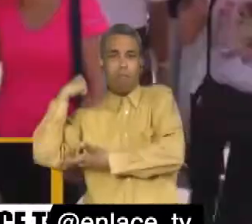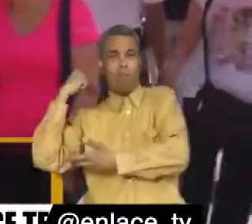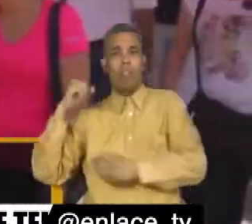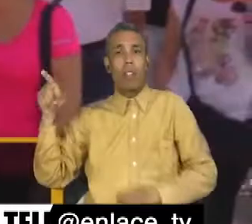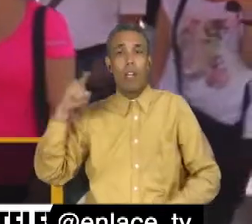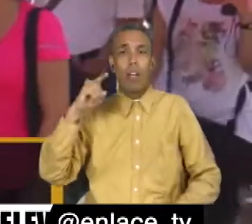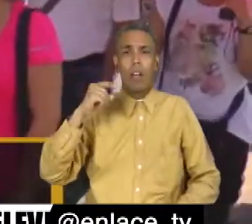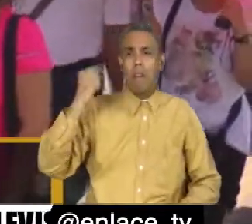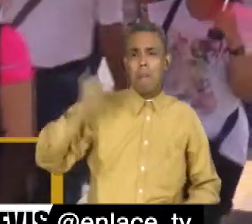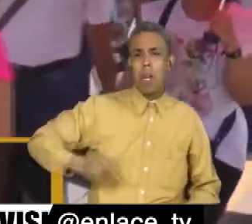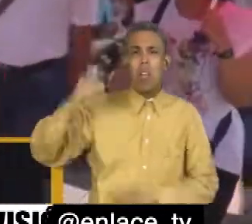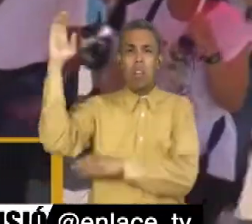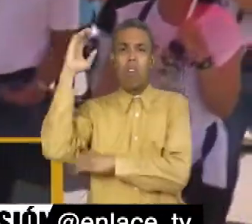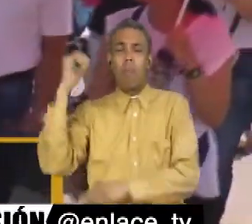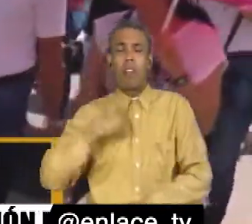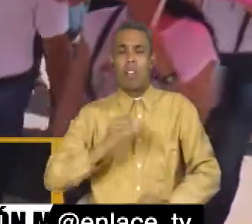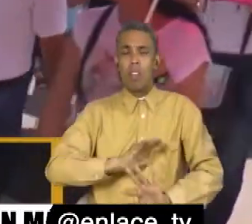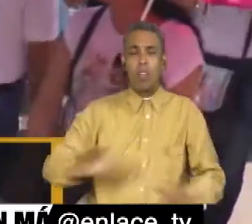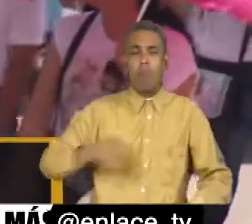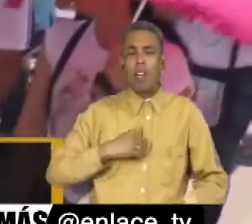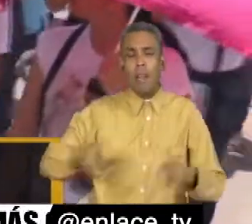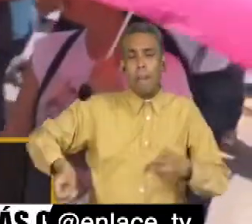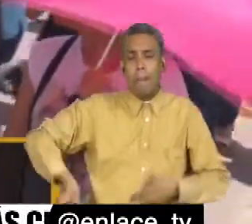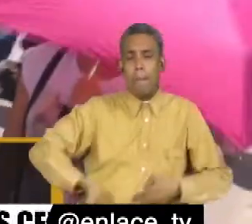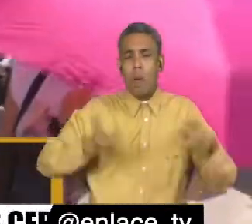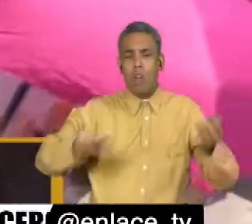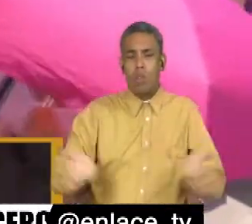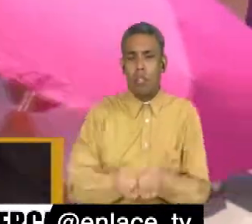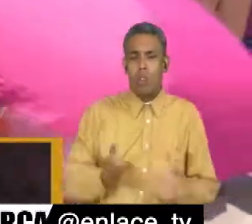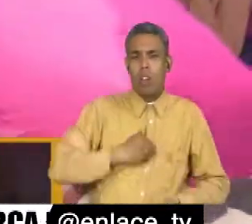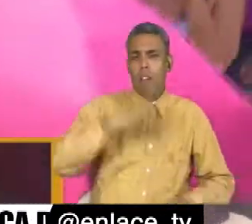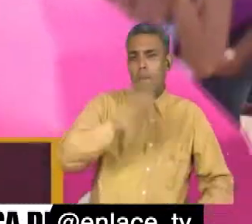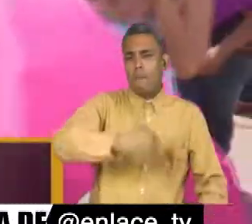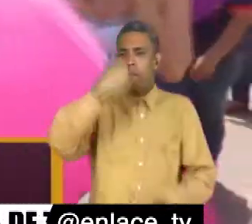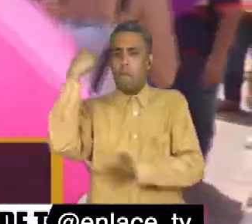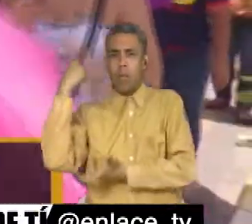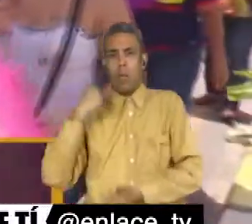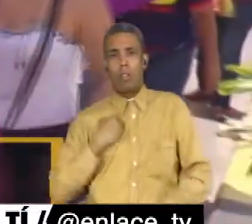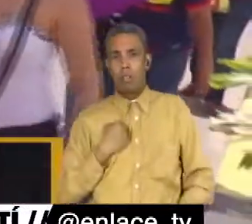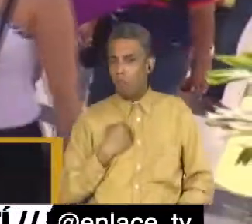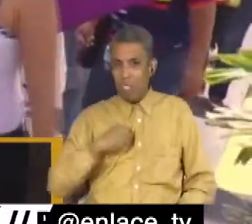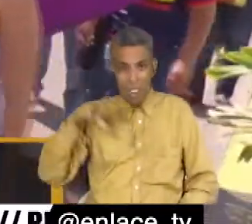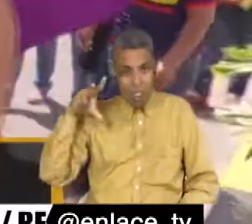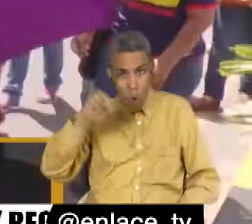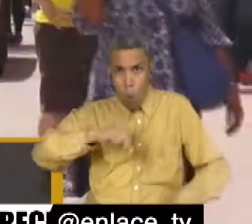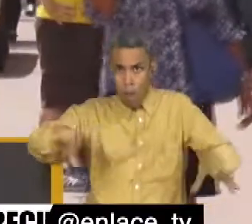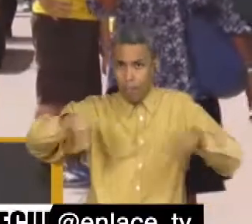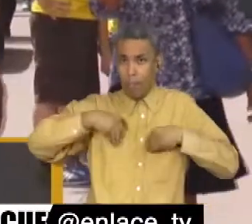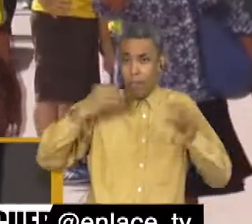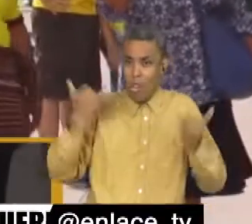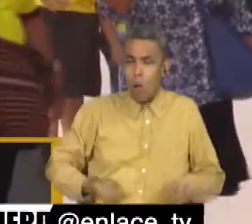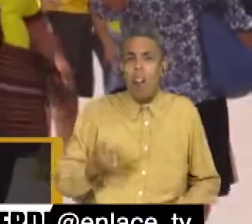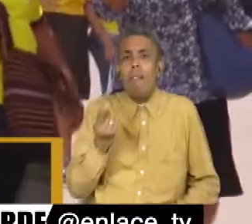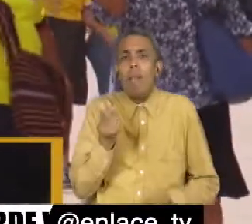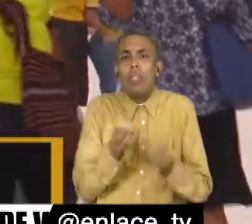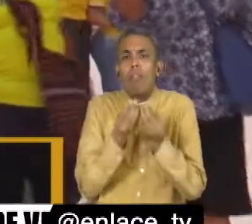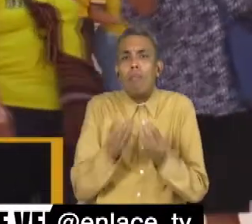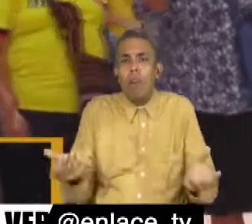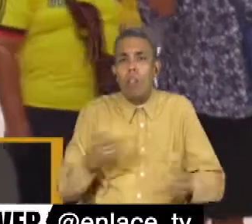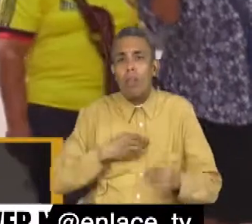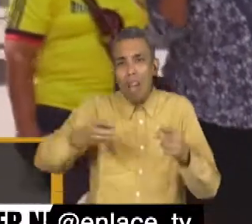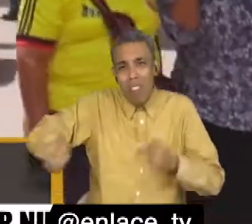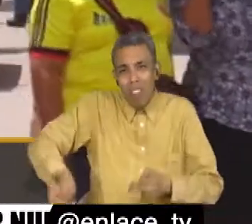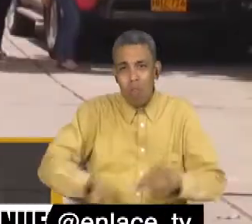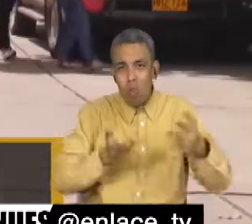diciendo al gobierno, necesitamos que se defina este año y en esta mesa cuáles son los recursos que van para la educación. Se